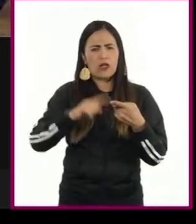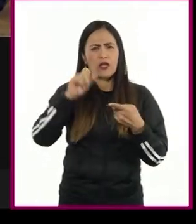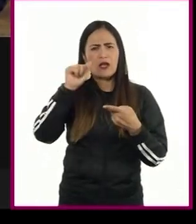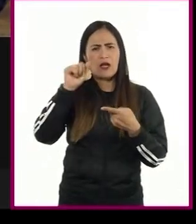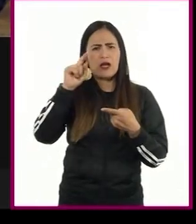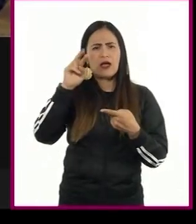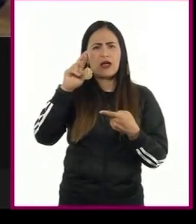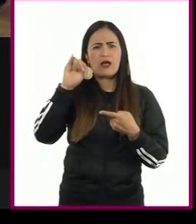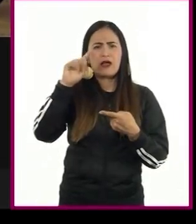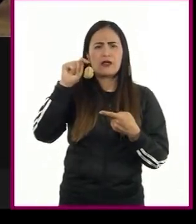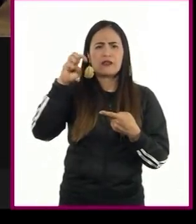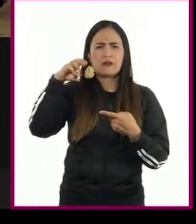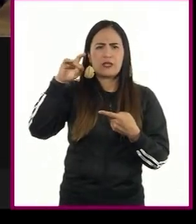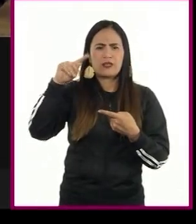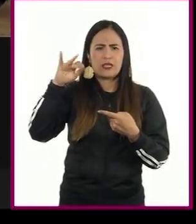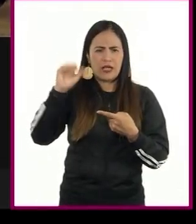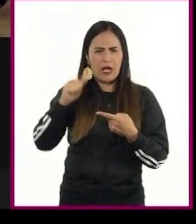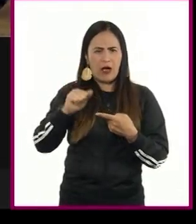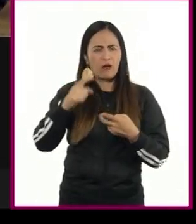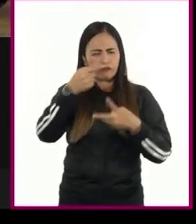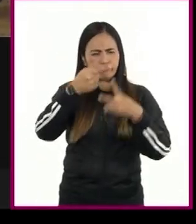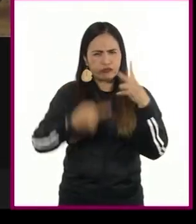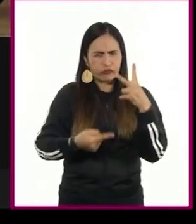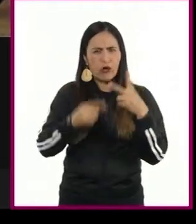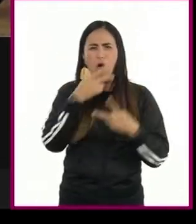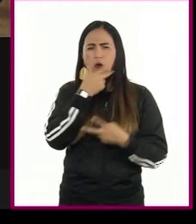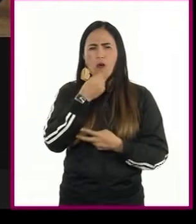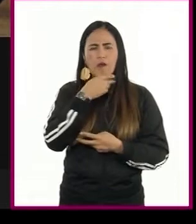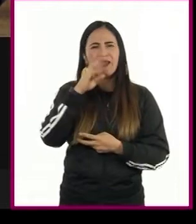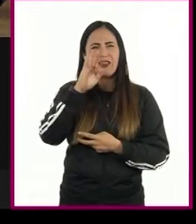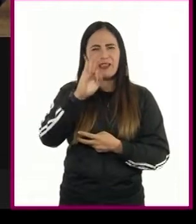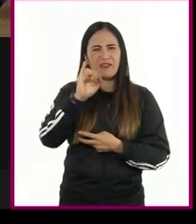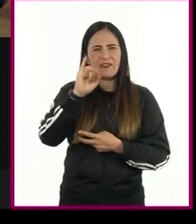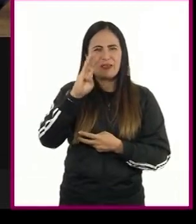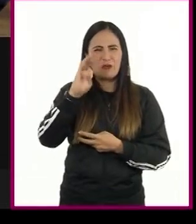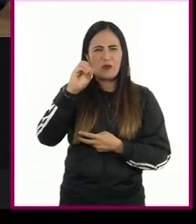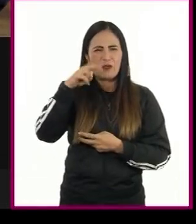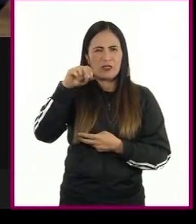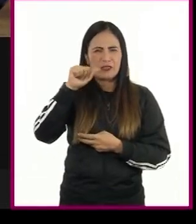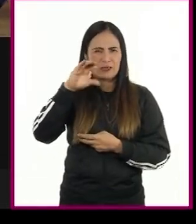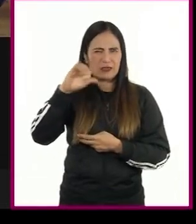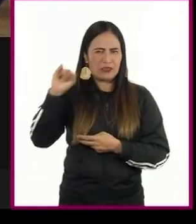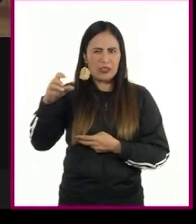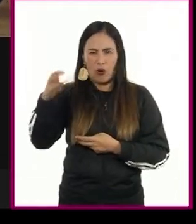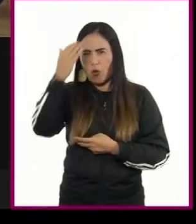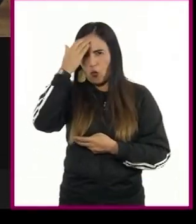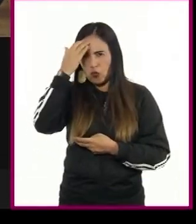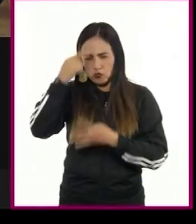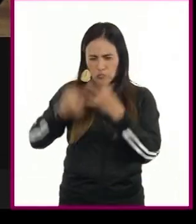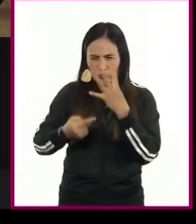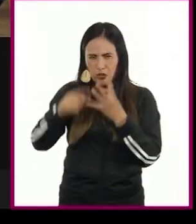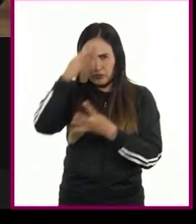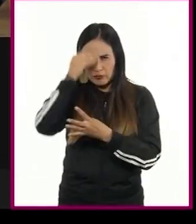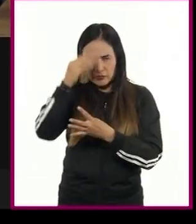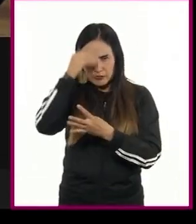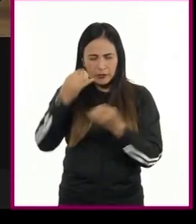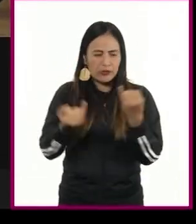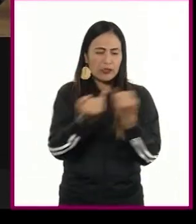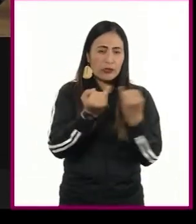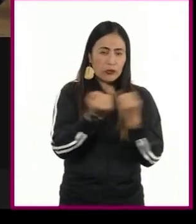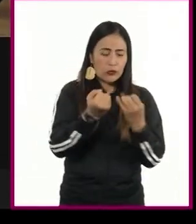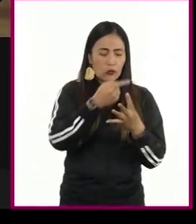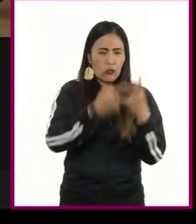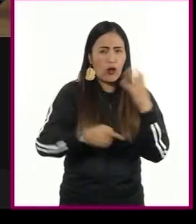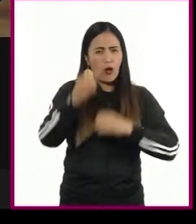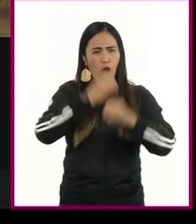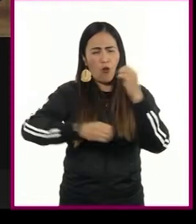Leonardo Pisano, mejor conocido como Fibonacci, la geometría euclidiana, y pude analizar las